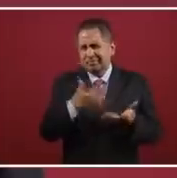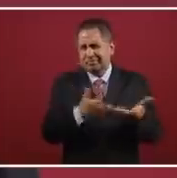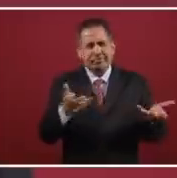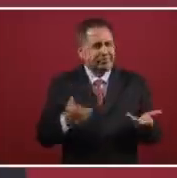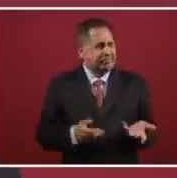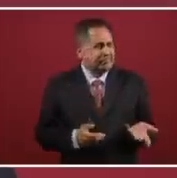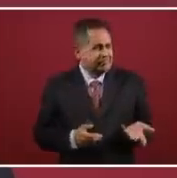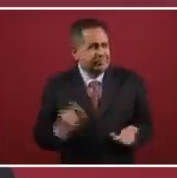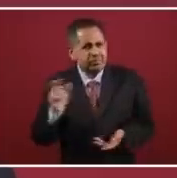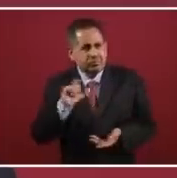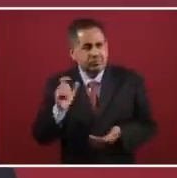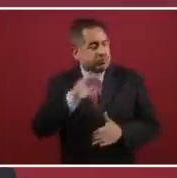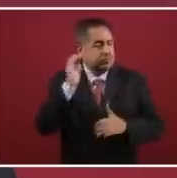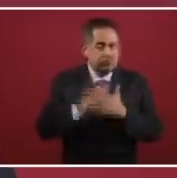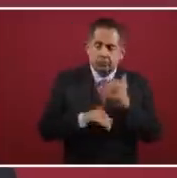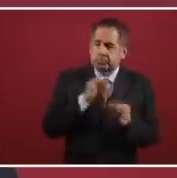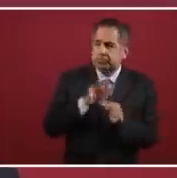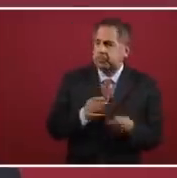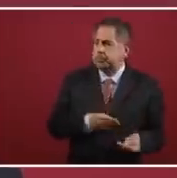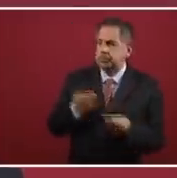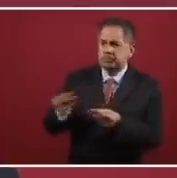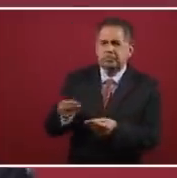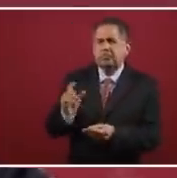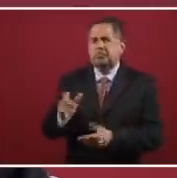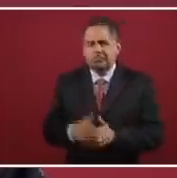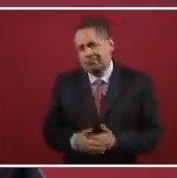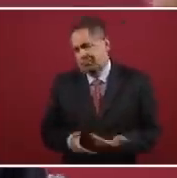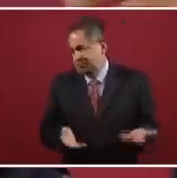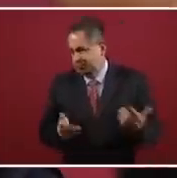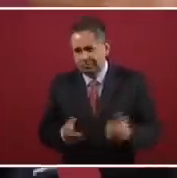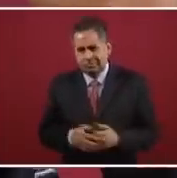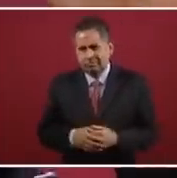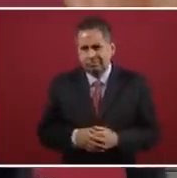90 millones de hectáreas? Pues